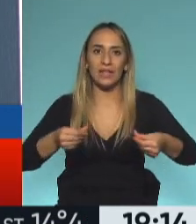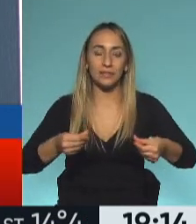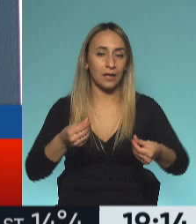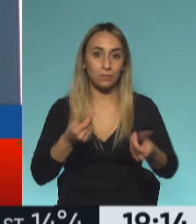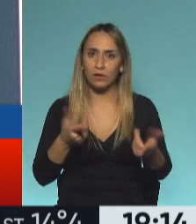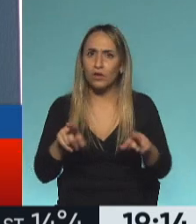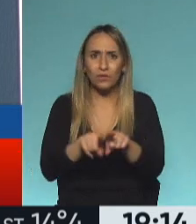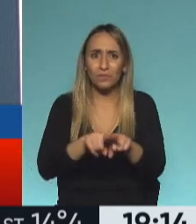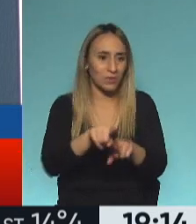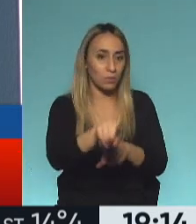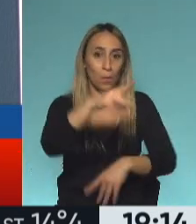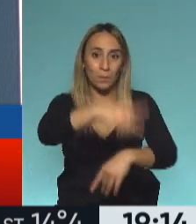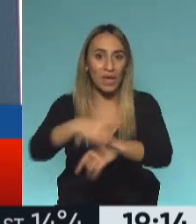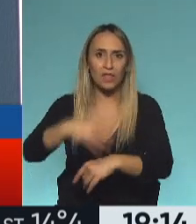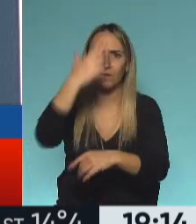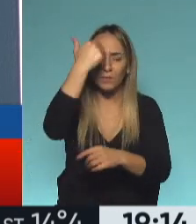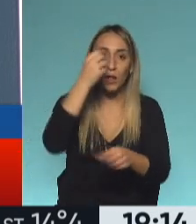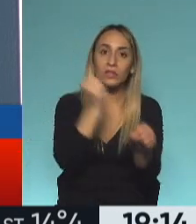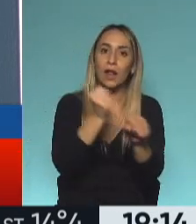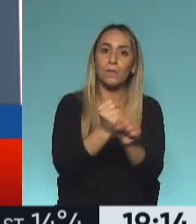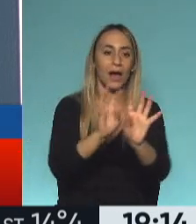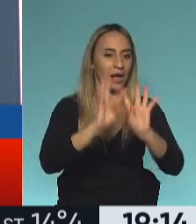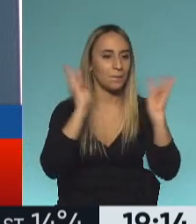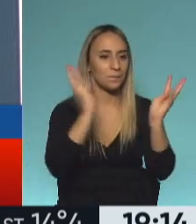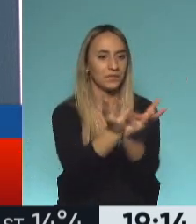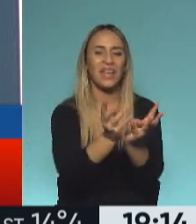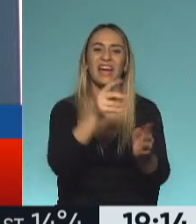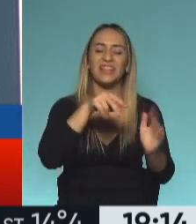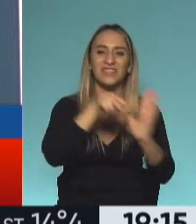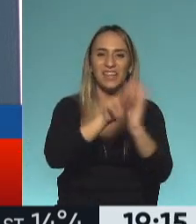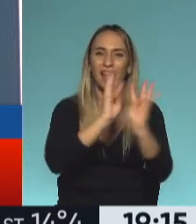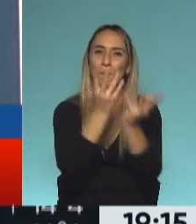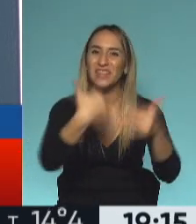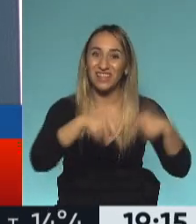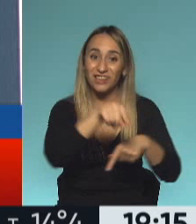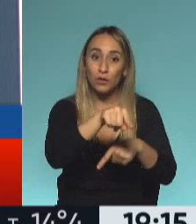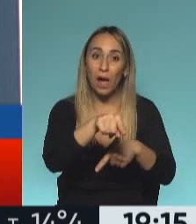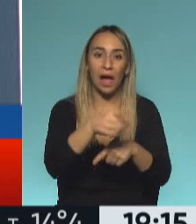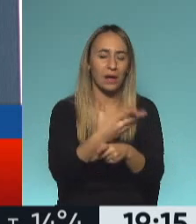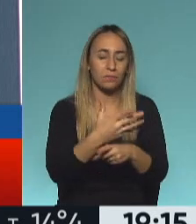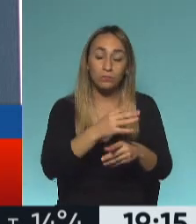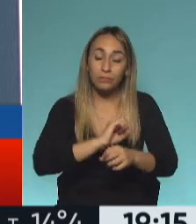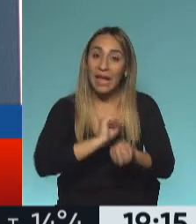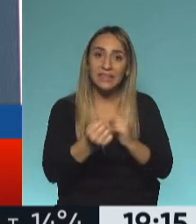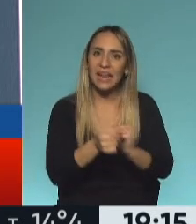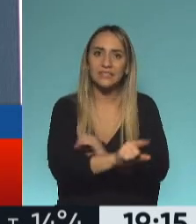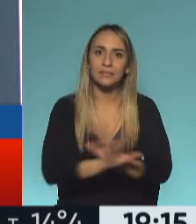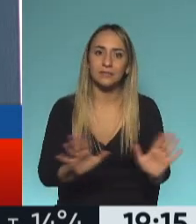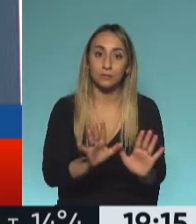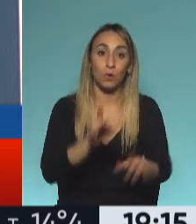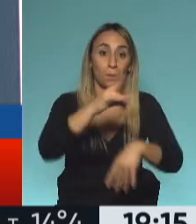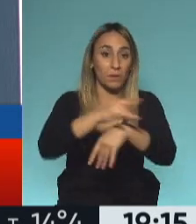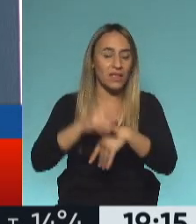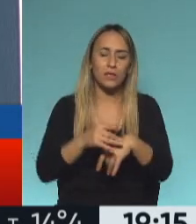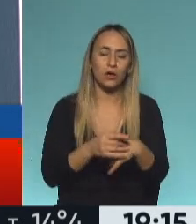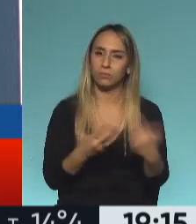está súper estresado. Hace años que existe un síndrome que se llama el síndrome de burnout, del quemado, que lo sufren los médicos que hacen